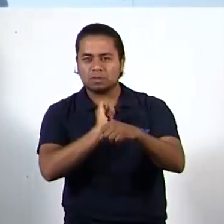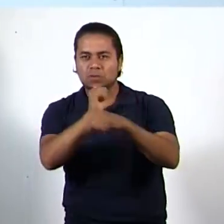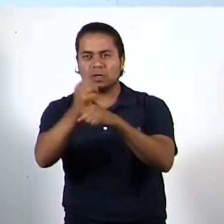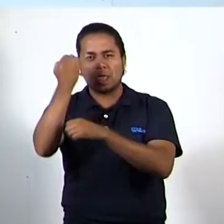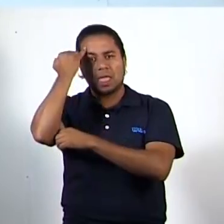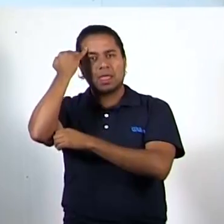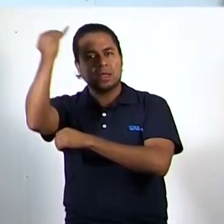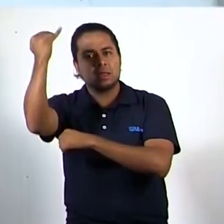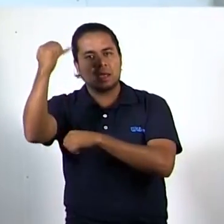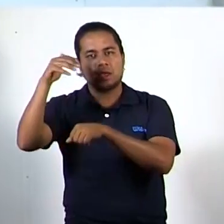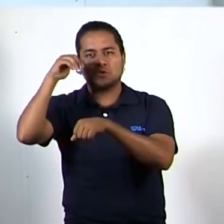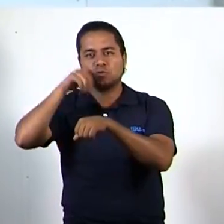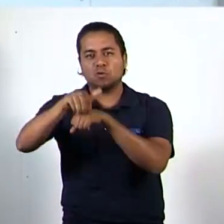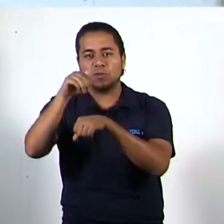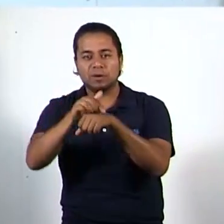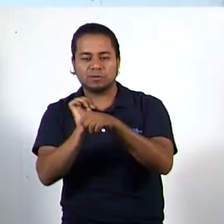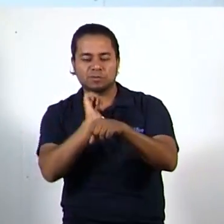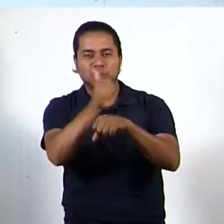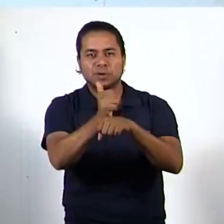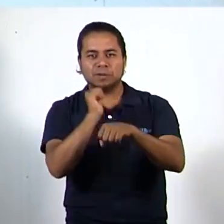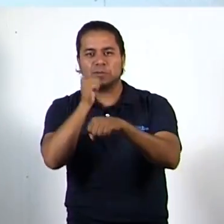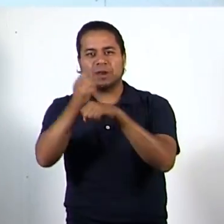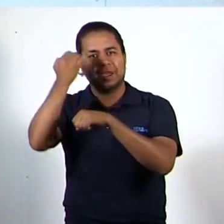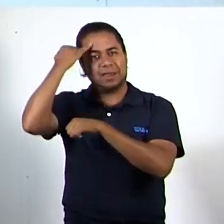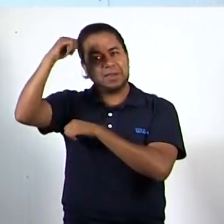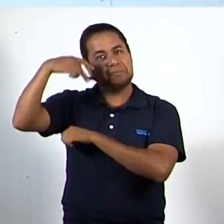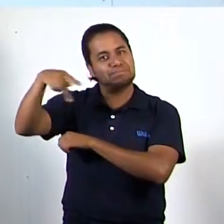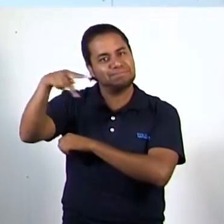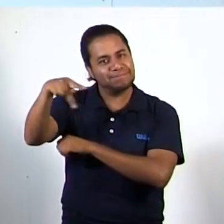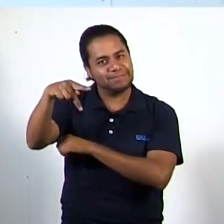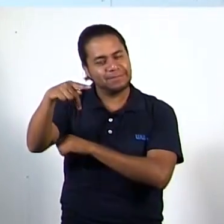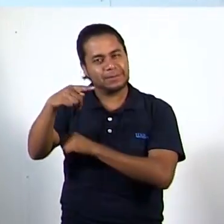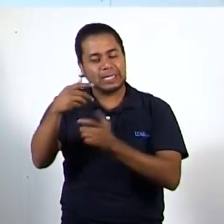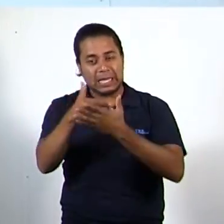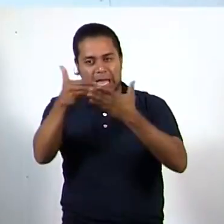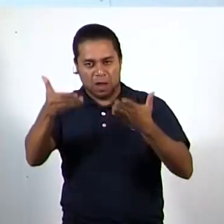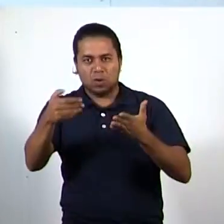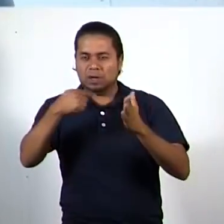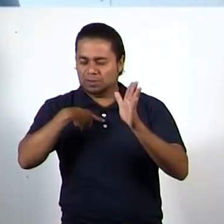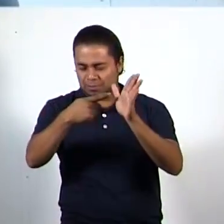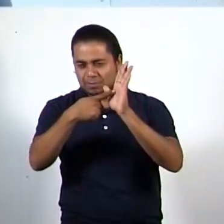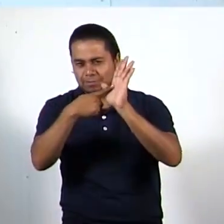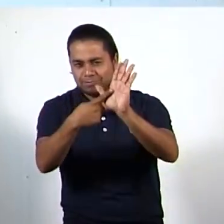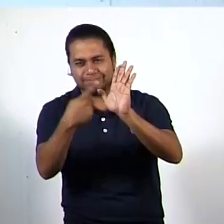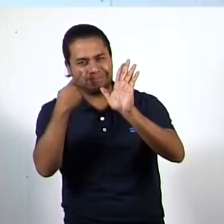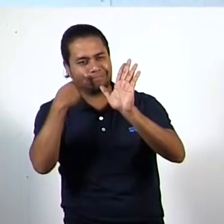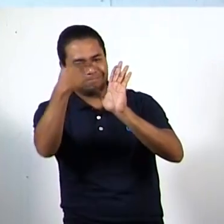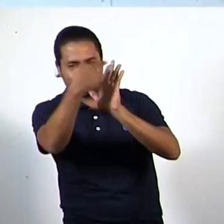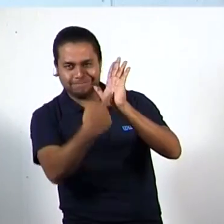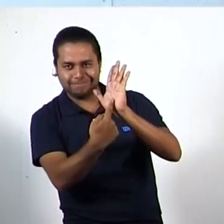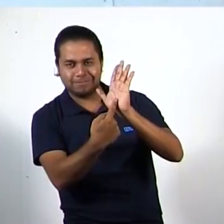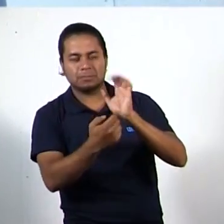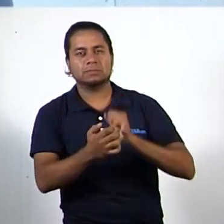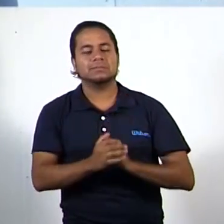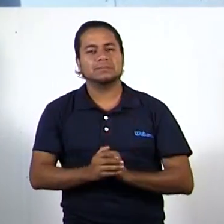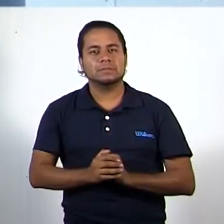inventado diversos sistemas de numeración? A continuación te los voy a presentar.